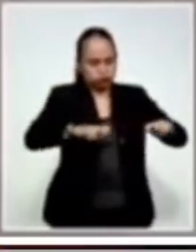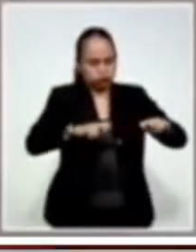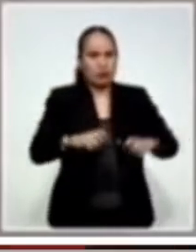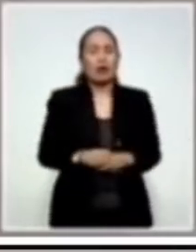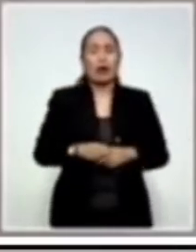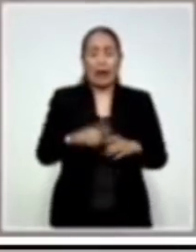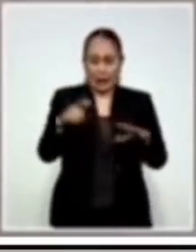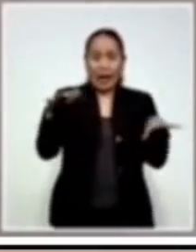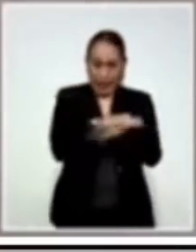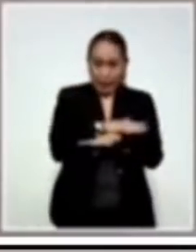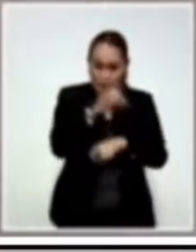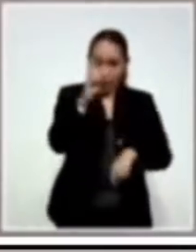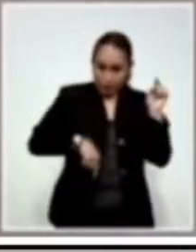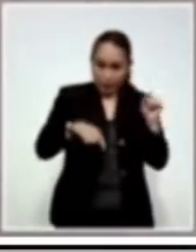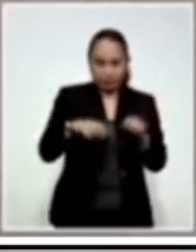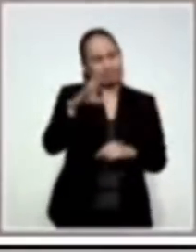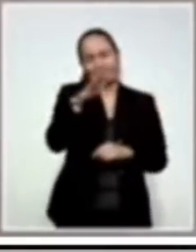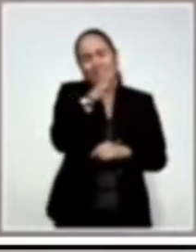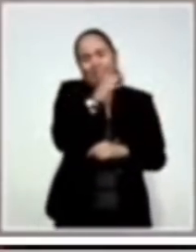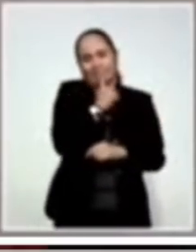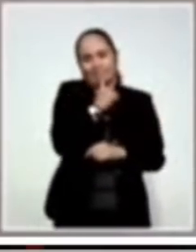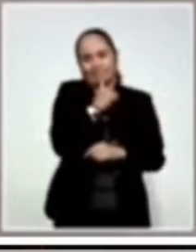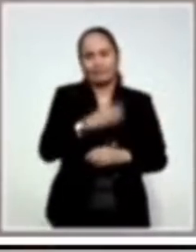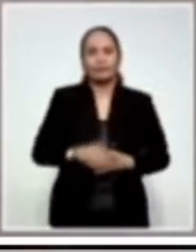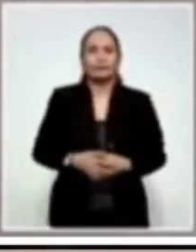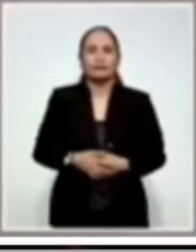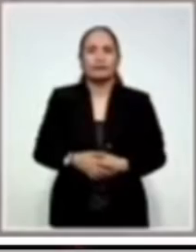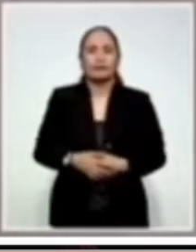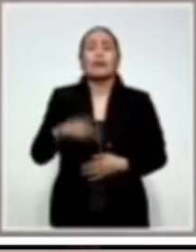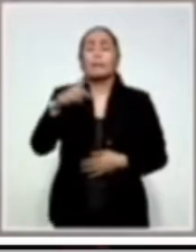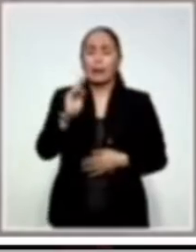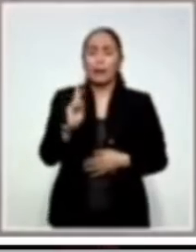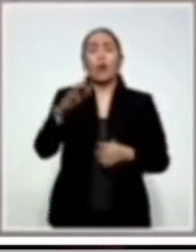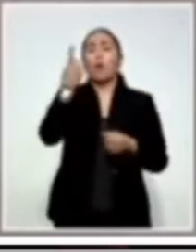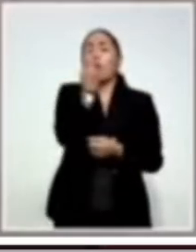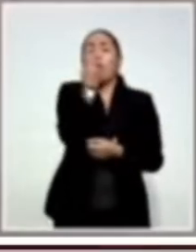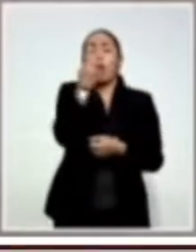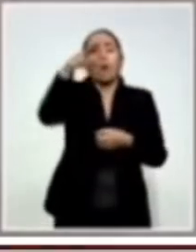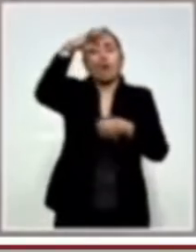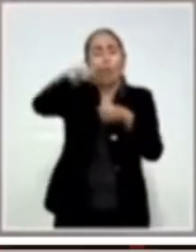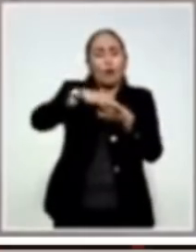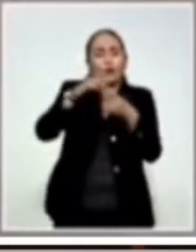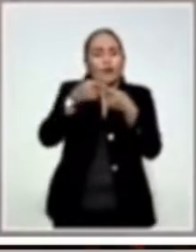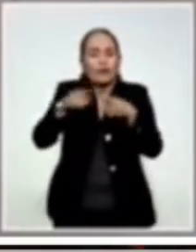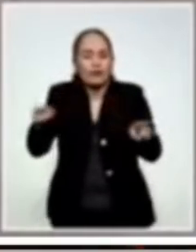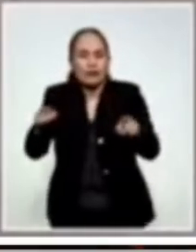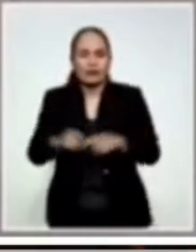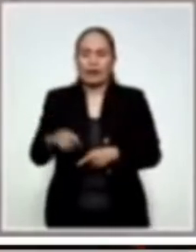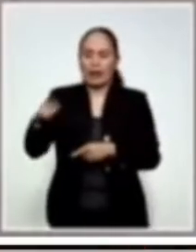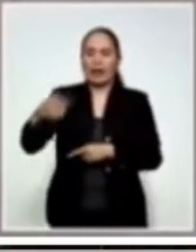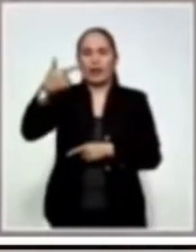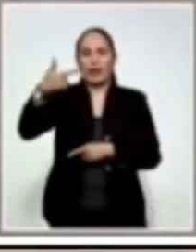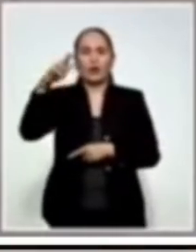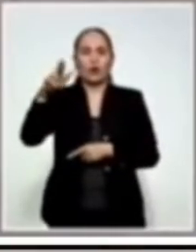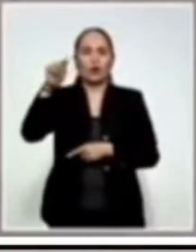puede variar. Sin embargo, toda vez que había habido un voto diferenciado de los ministros Gutiérrez y